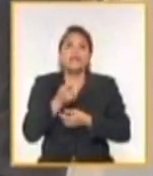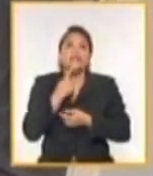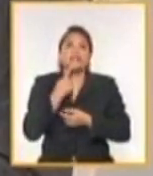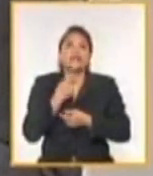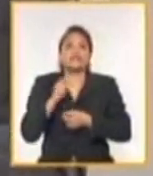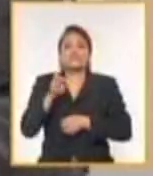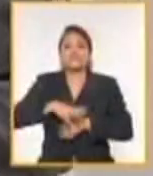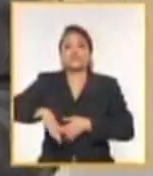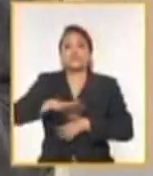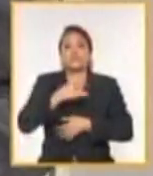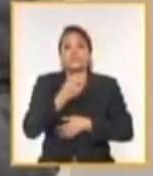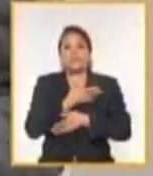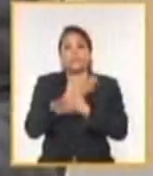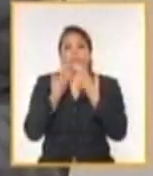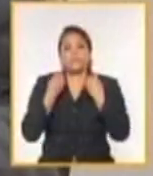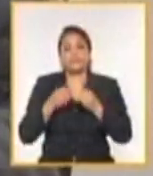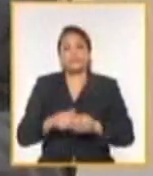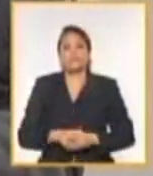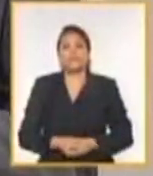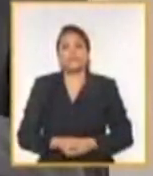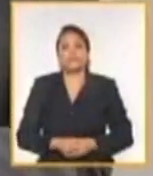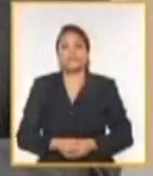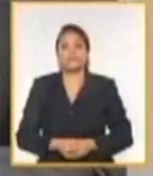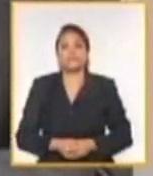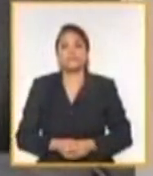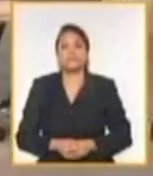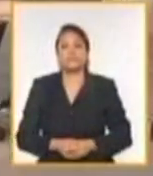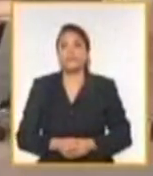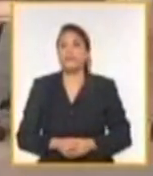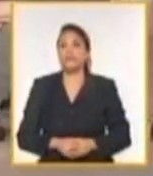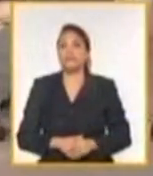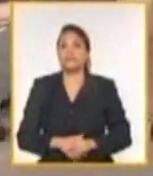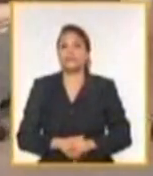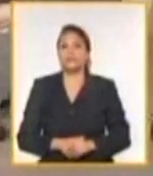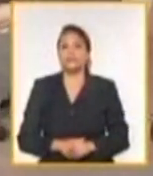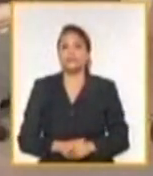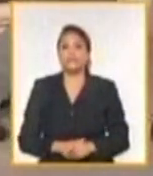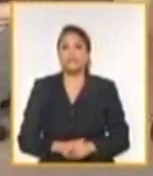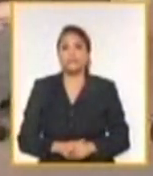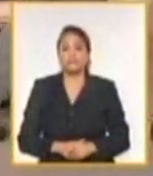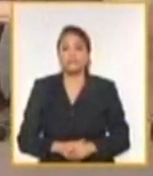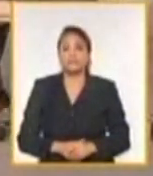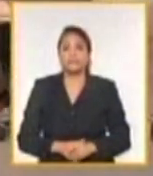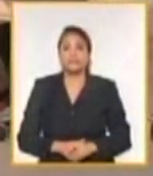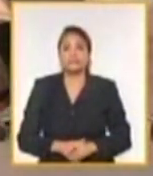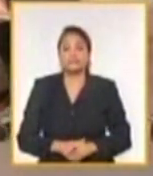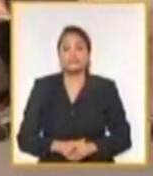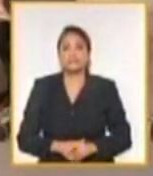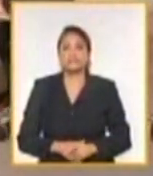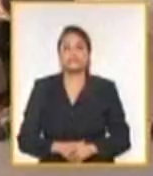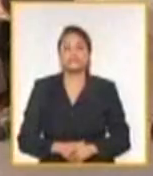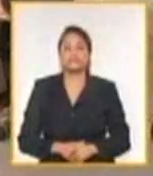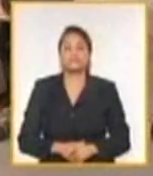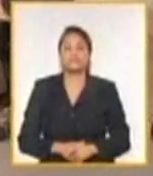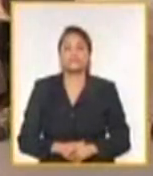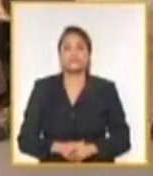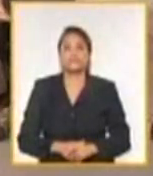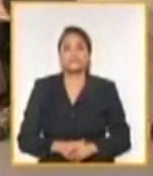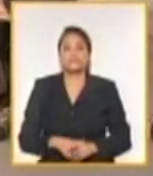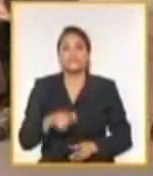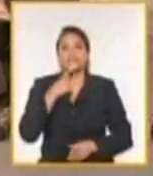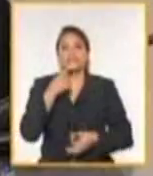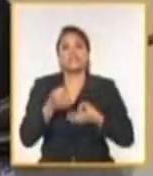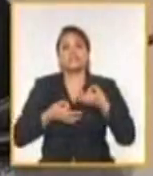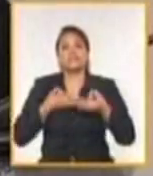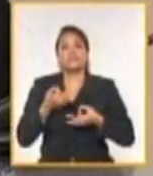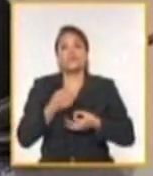o barbarie? Socialismo o barbarie, exactamente. Bueno. Esa es parte de esa disyuntiva a la que Hart siempre dedicó su vida, su pensamiento,